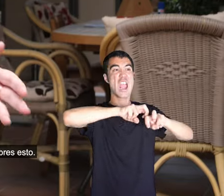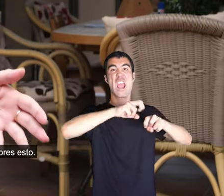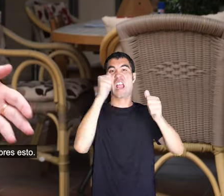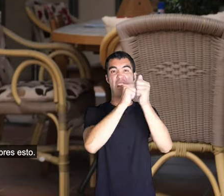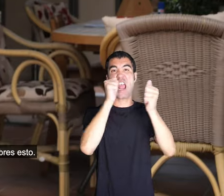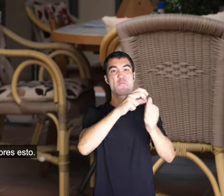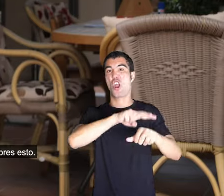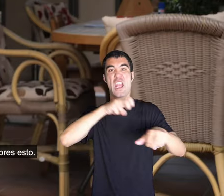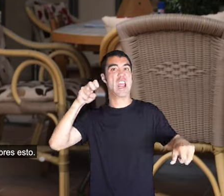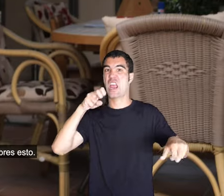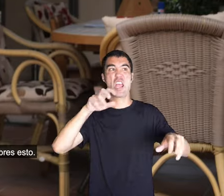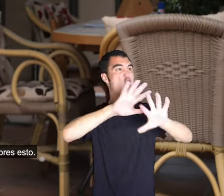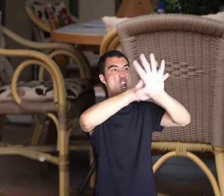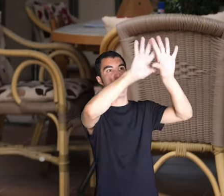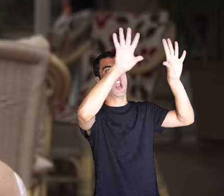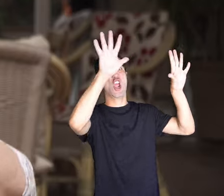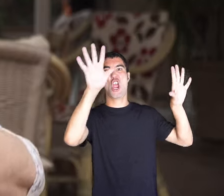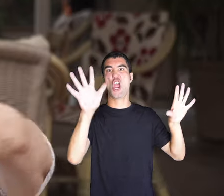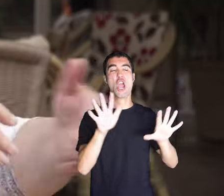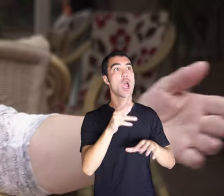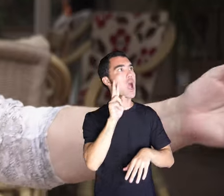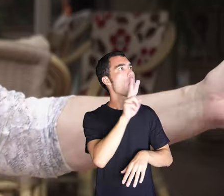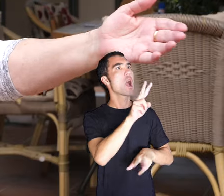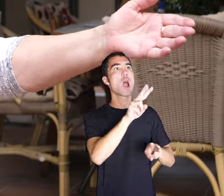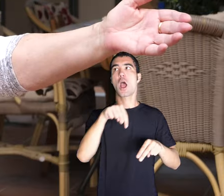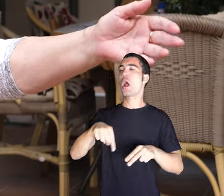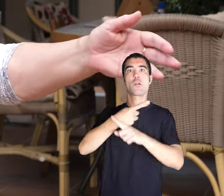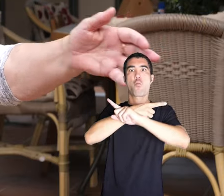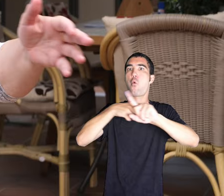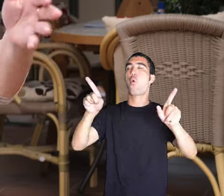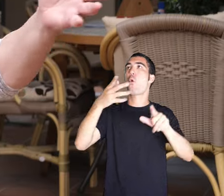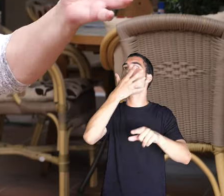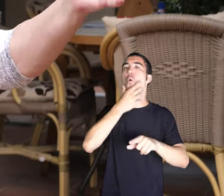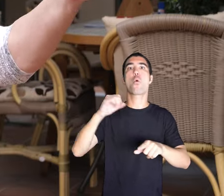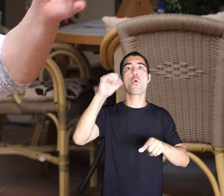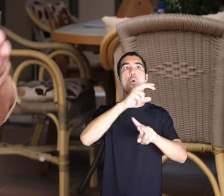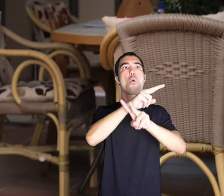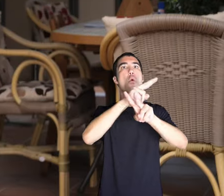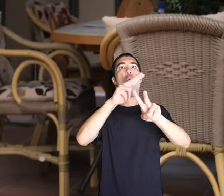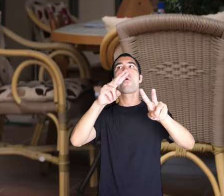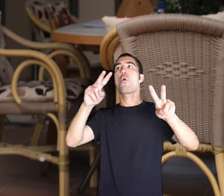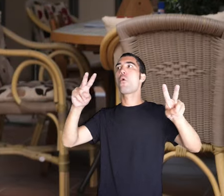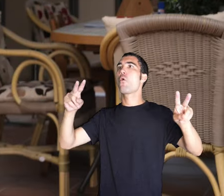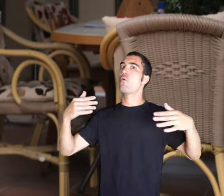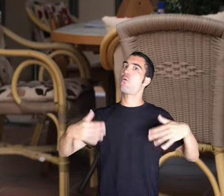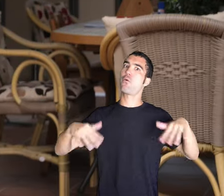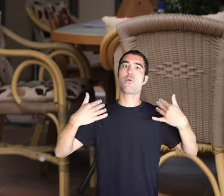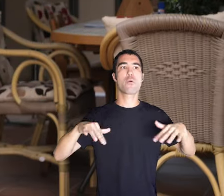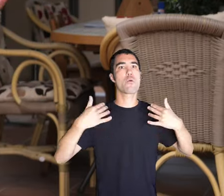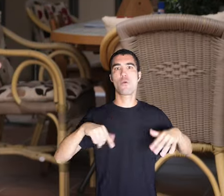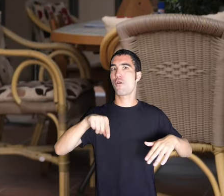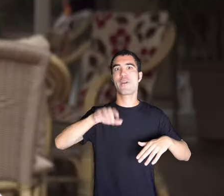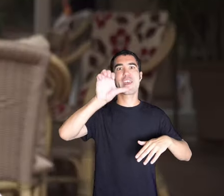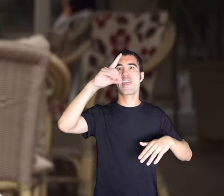de carbón y que tú descubres, bueno, este paisaje, bueno, el